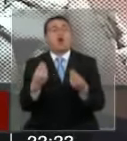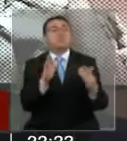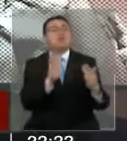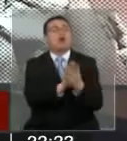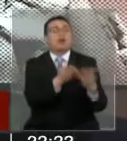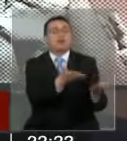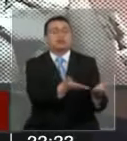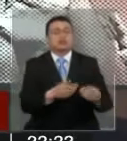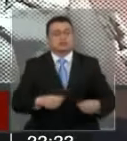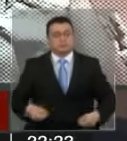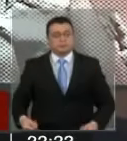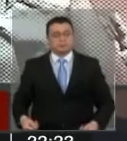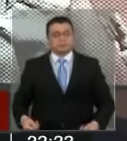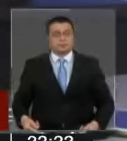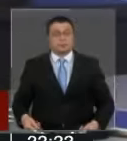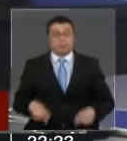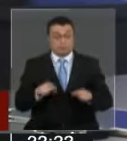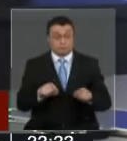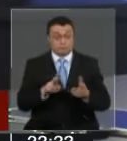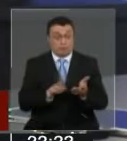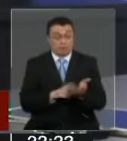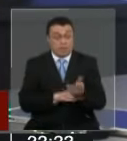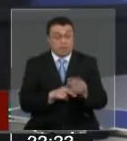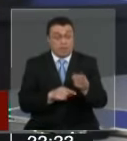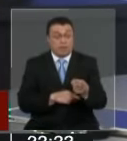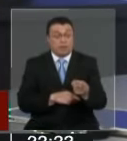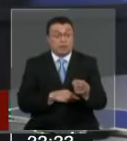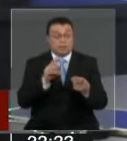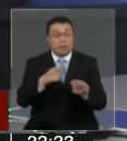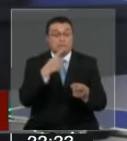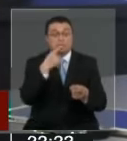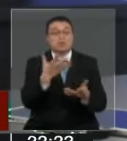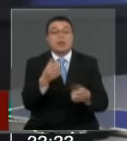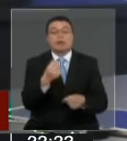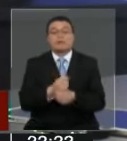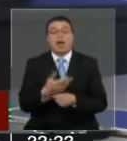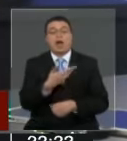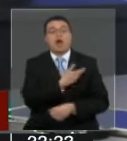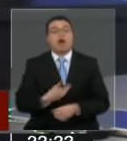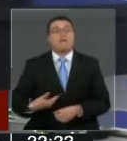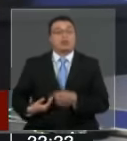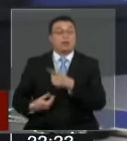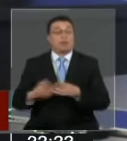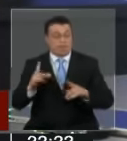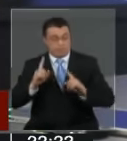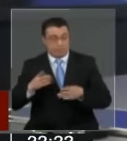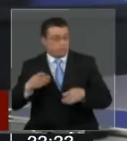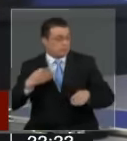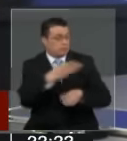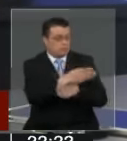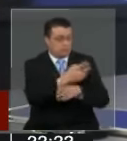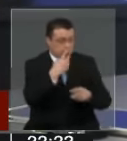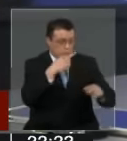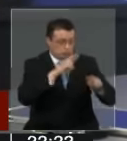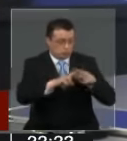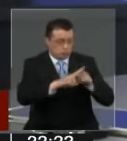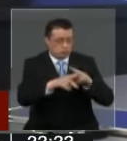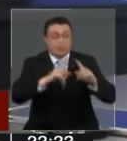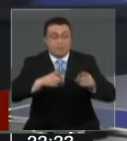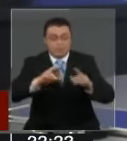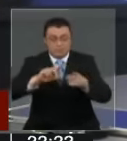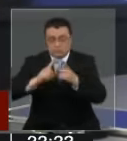eso? Bien, yo creo que eso es un hecho. Y la pregunta es, ¿cuál es el rol del gobierno en este minuto? Tiene que ir a mediar, tiene que buscar soluciones, tiene que restablecer el orden,